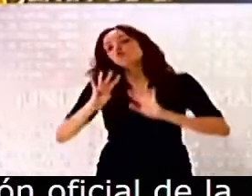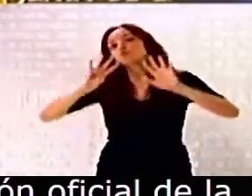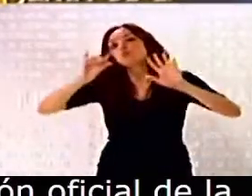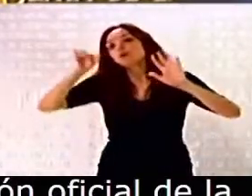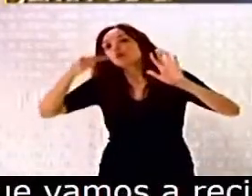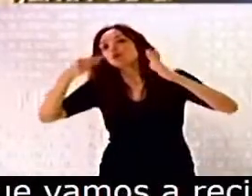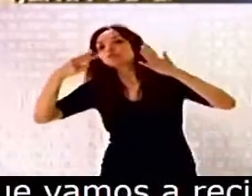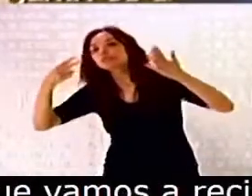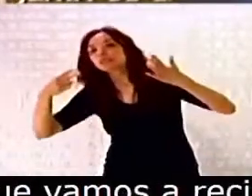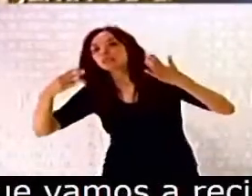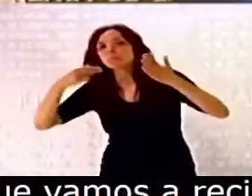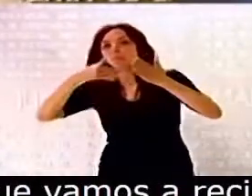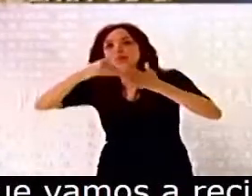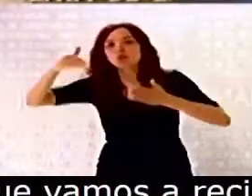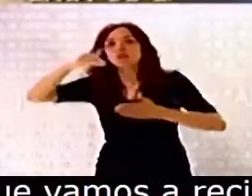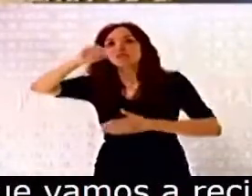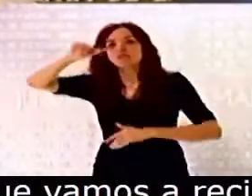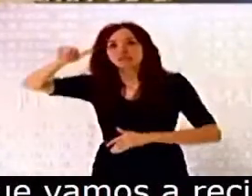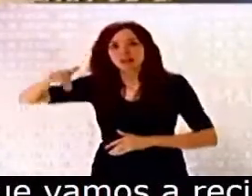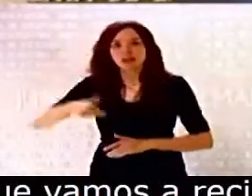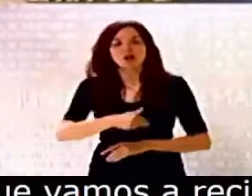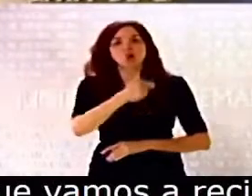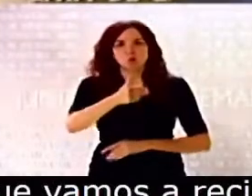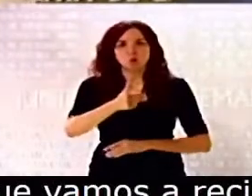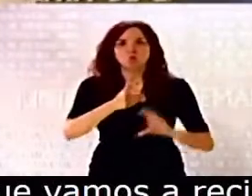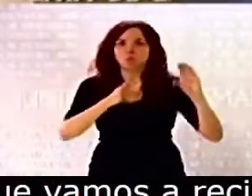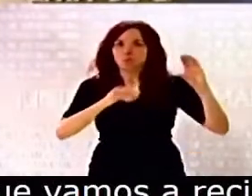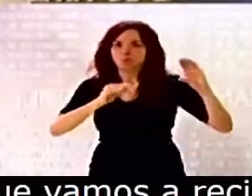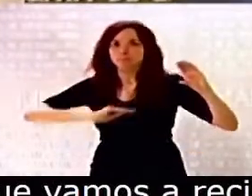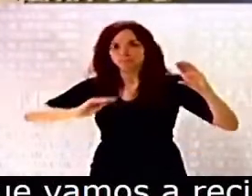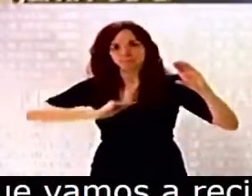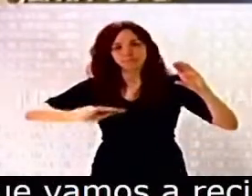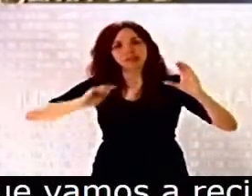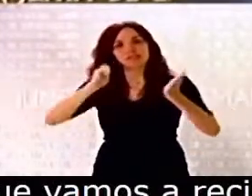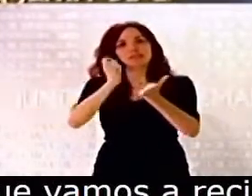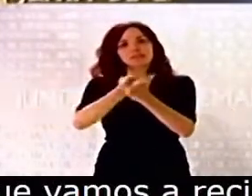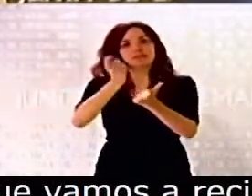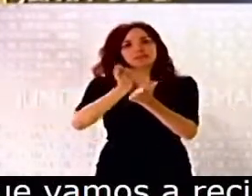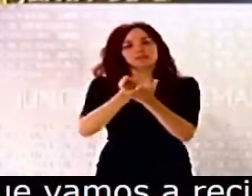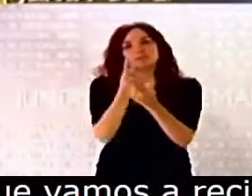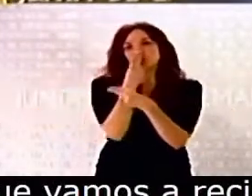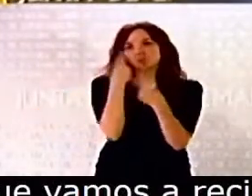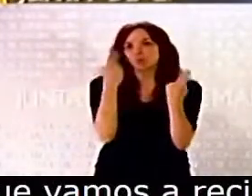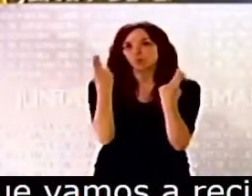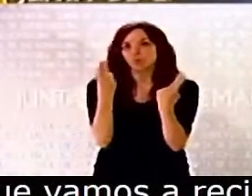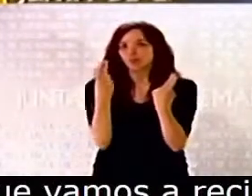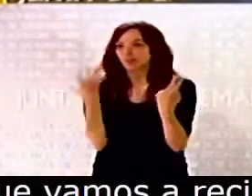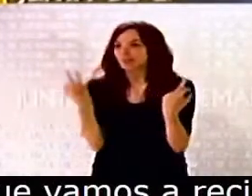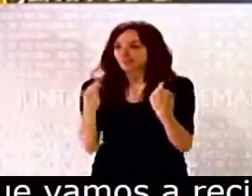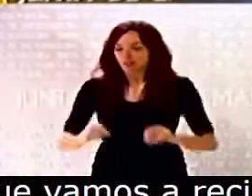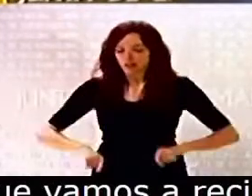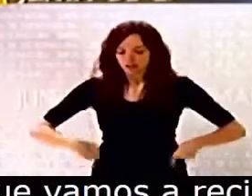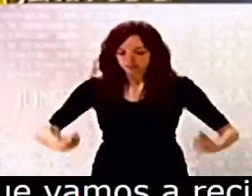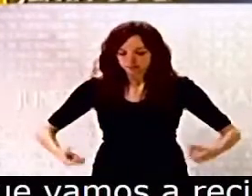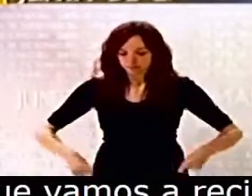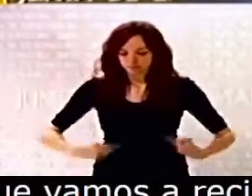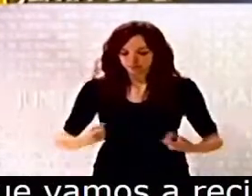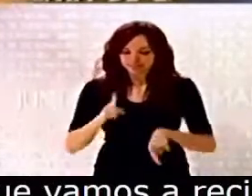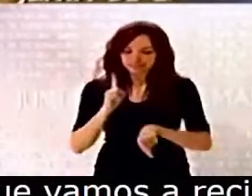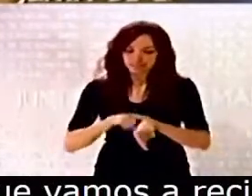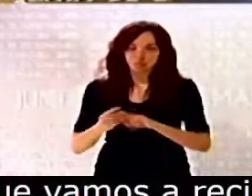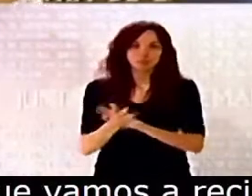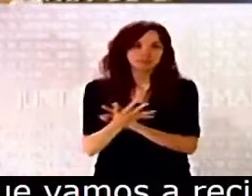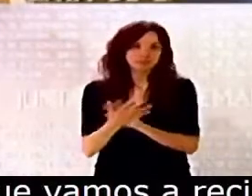son 9.000, son 9,7 millones de euros de dinero público que tienes que ejecutar en un tiempo récord con